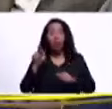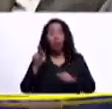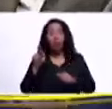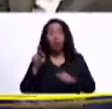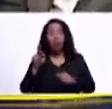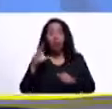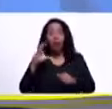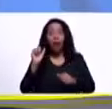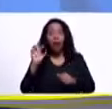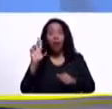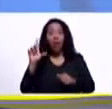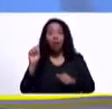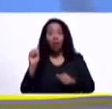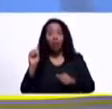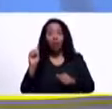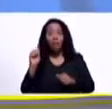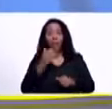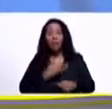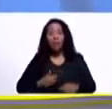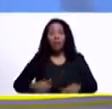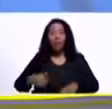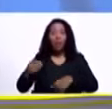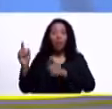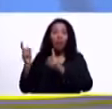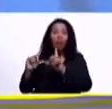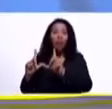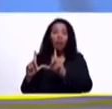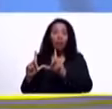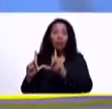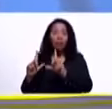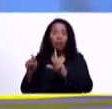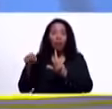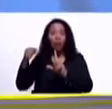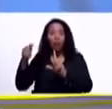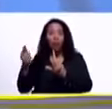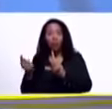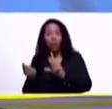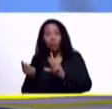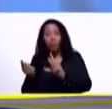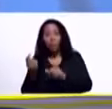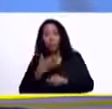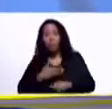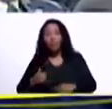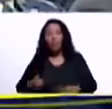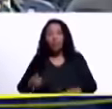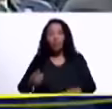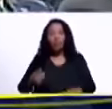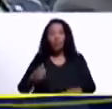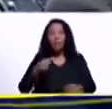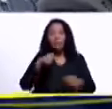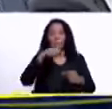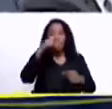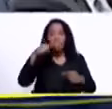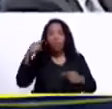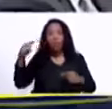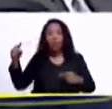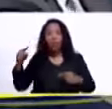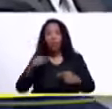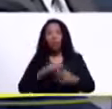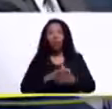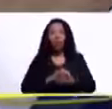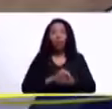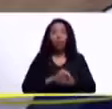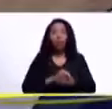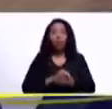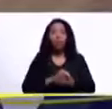Croe, presidente de Televen, a Martín de Armas, presidente de Meridiano, a Daniel de Armas, vicepresidente de